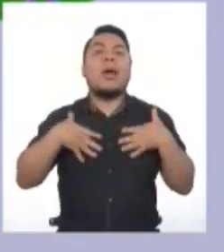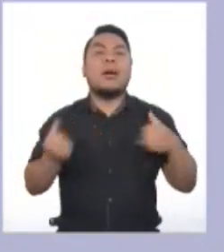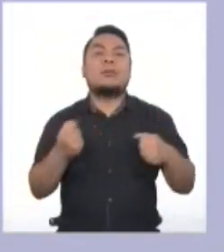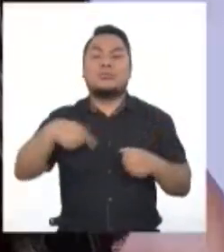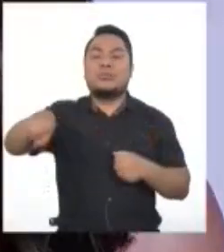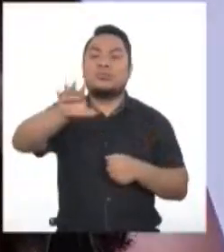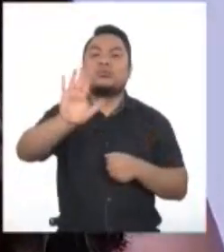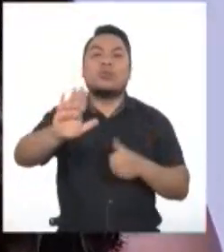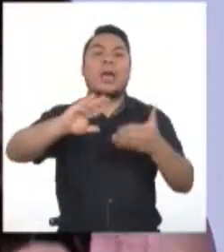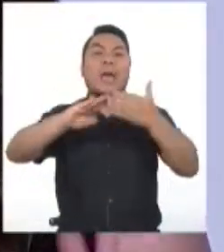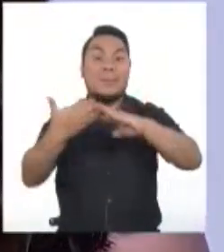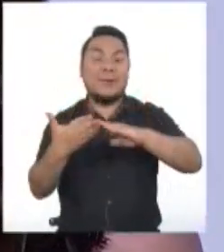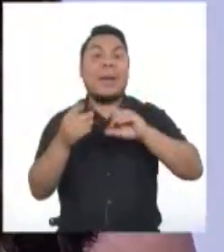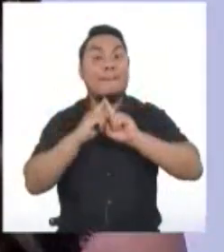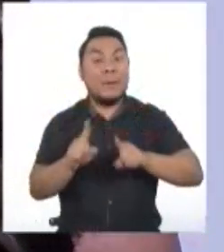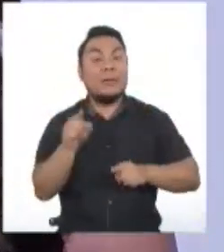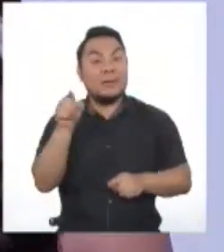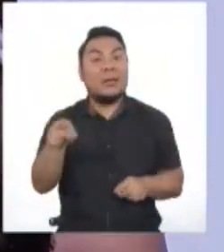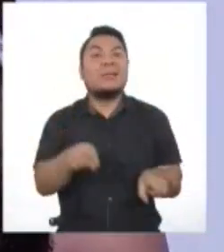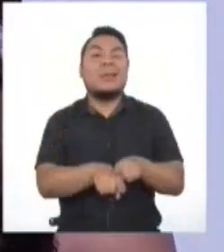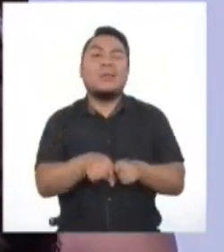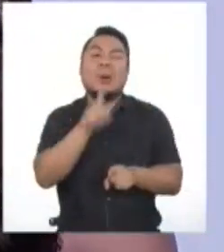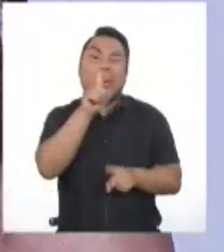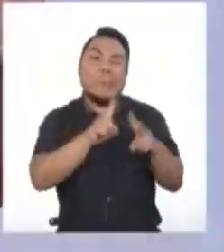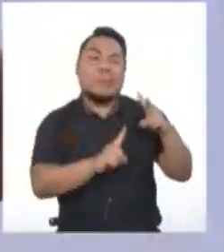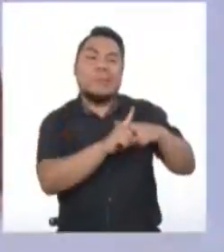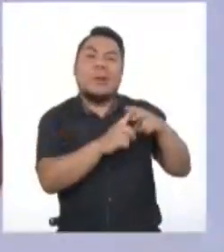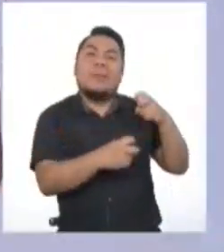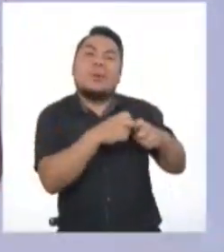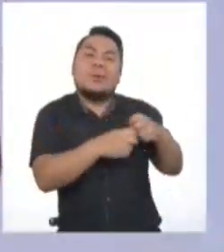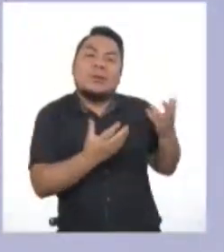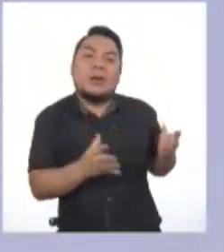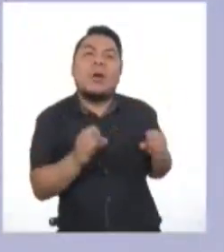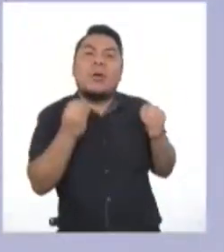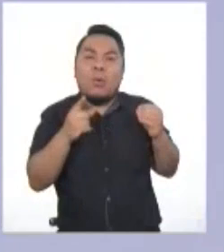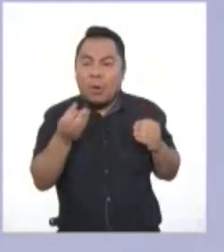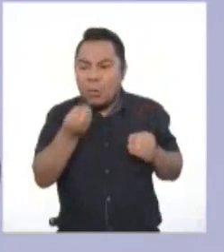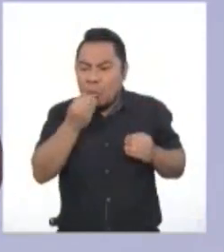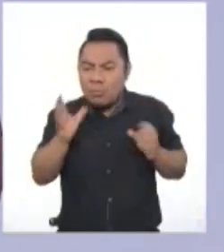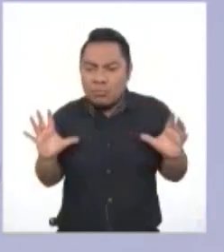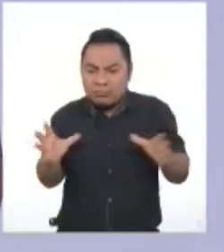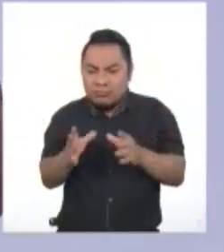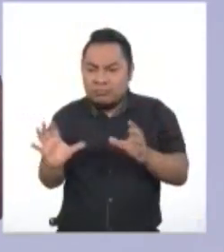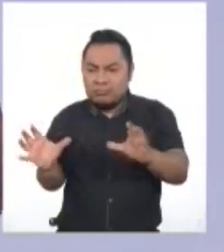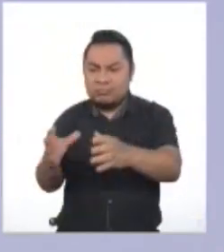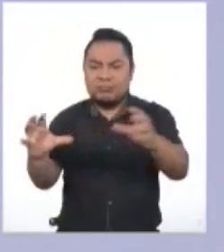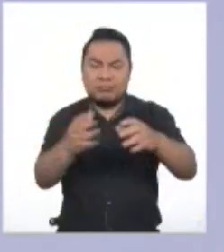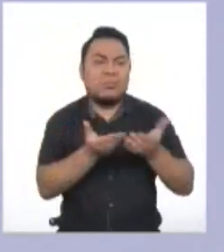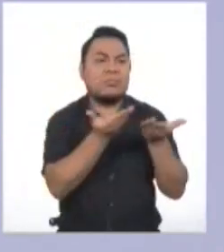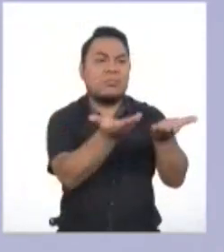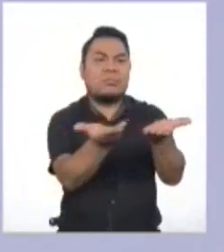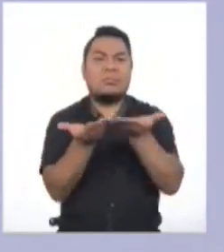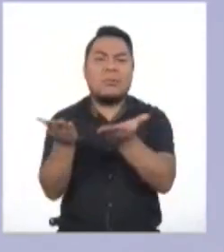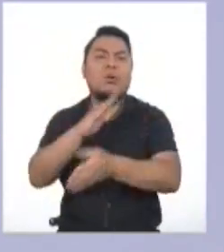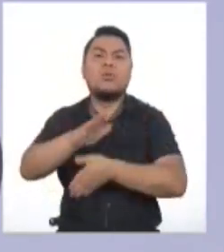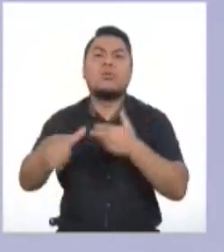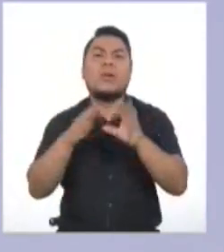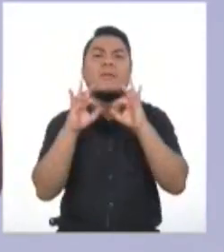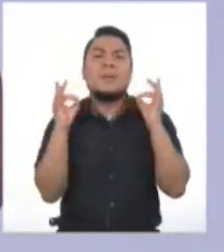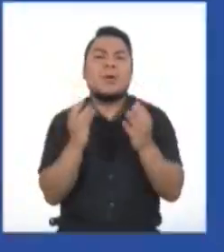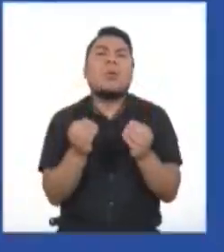de la comunidad. Sin embargo, se enfrentan a un problema. ¿Cómo agrupar estos alimentos para que lleguen a todas las